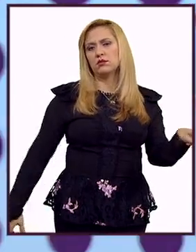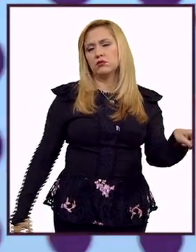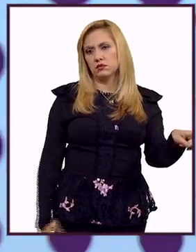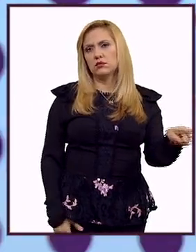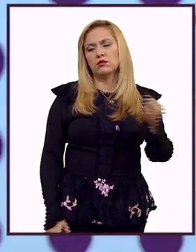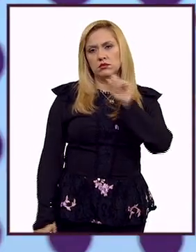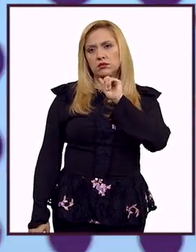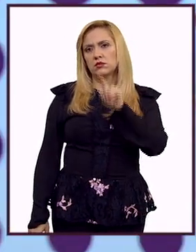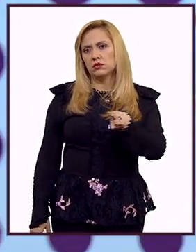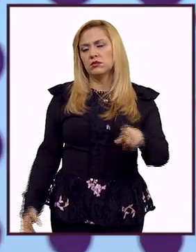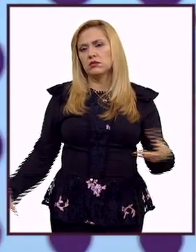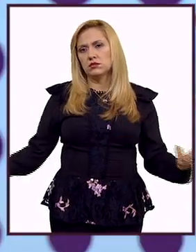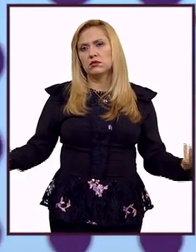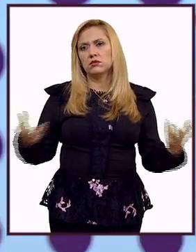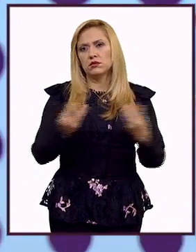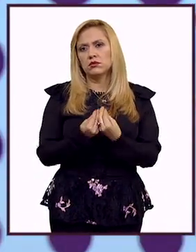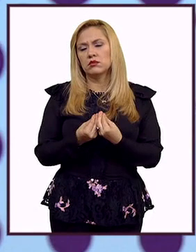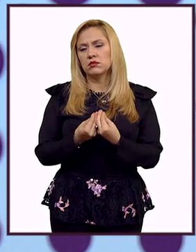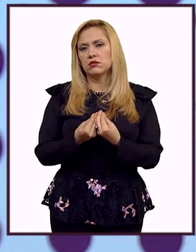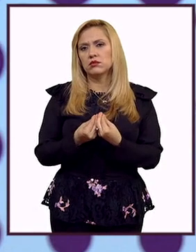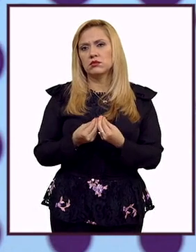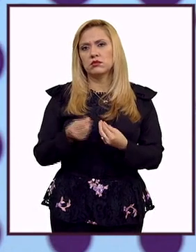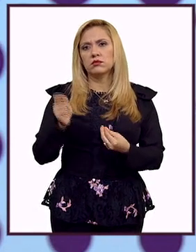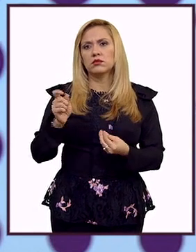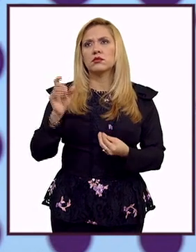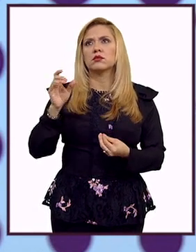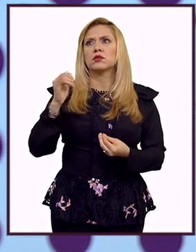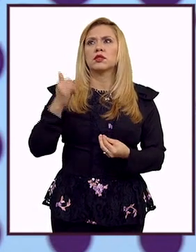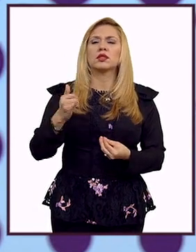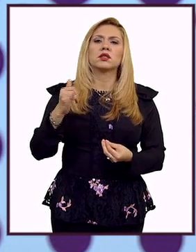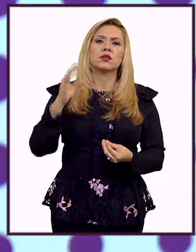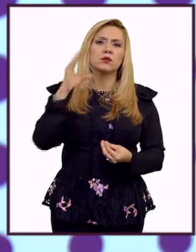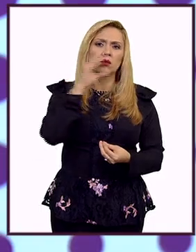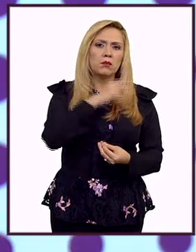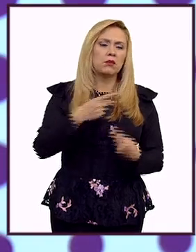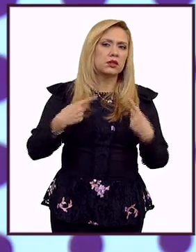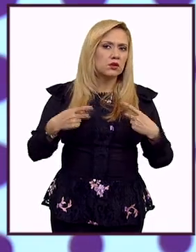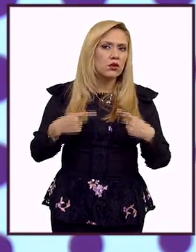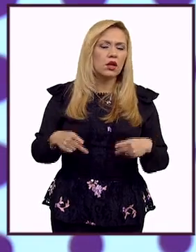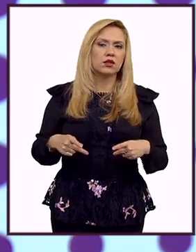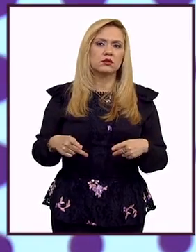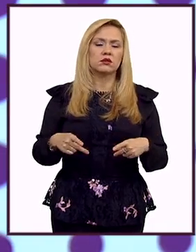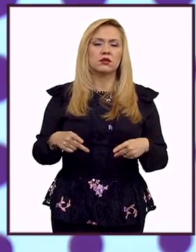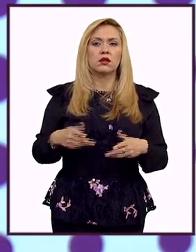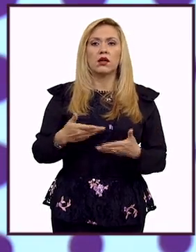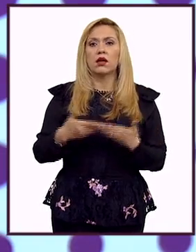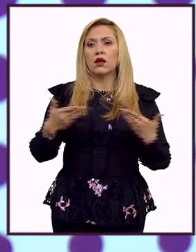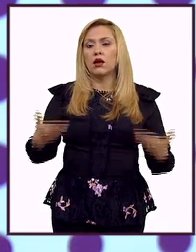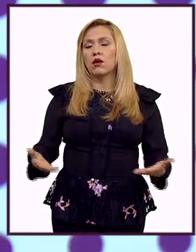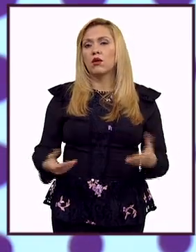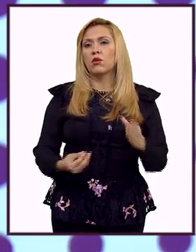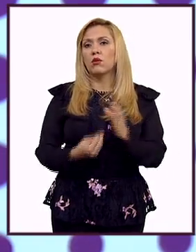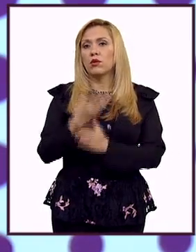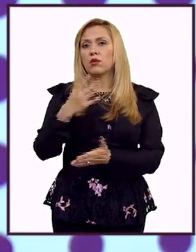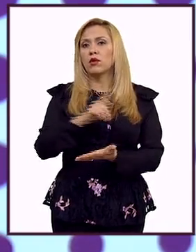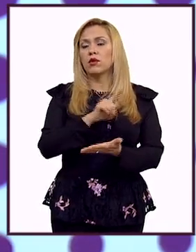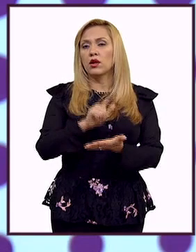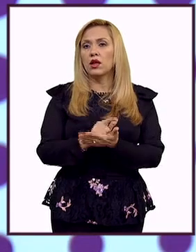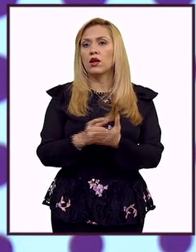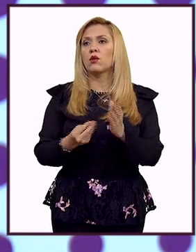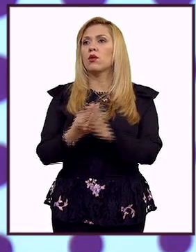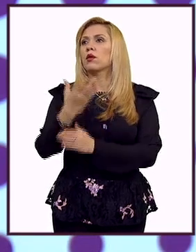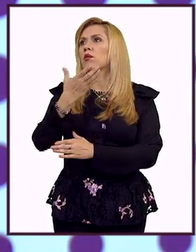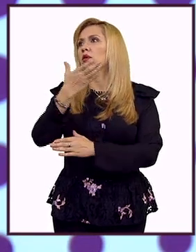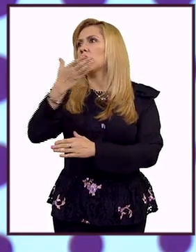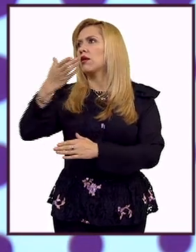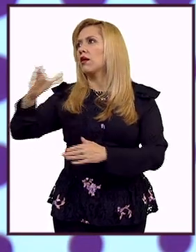campesinas que incluyen también a las comunidades indígenas y afrodescendientes. Yo diría, ahí hay un nuevo campo de nuevos derechos, a